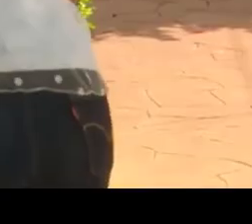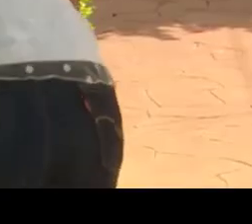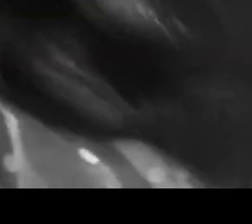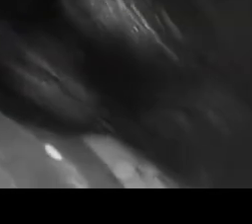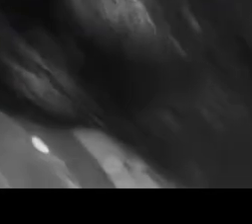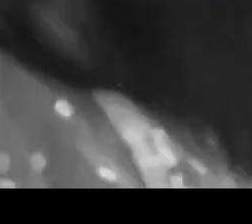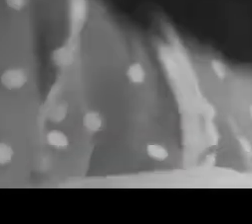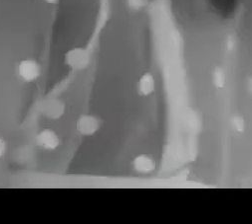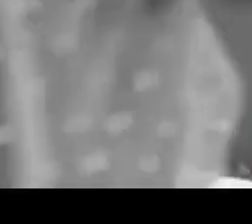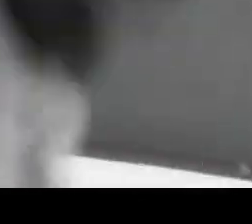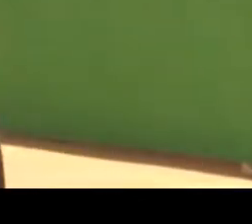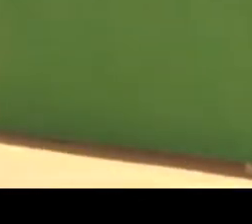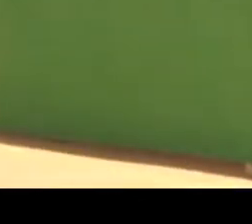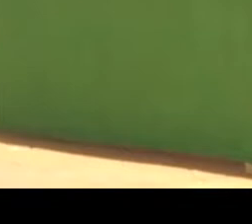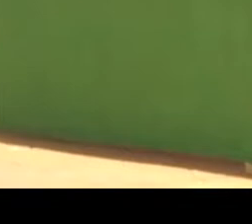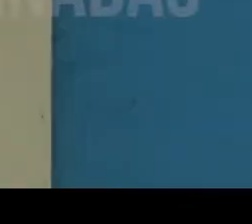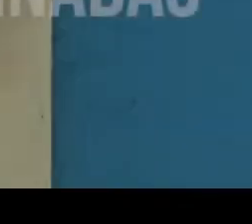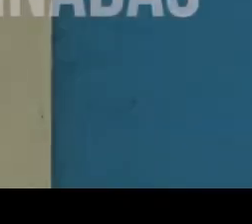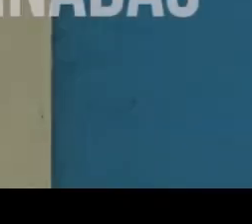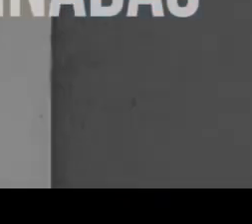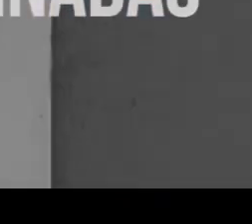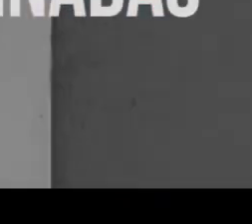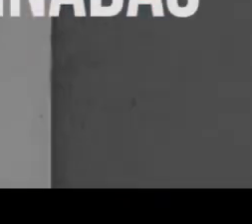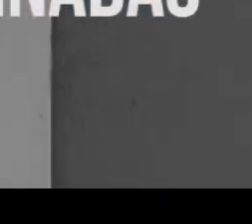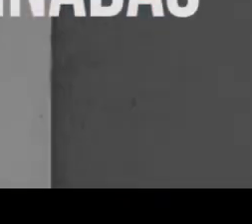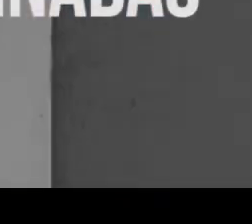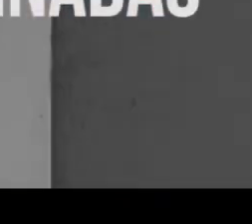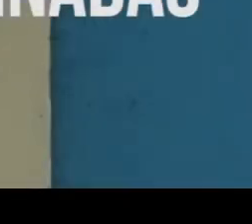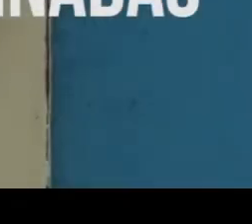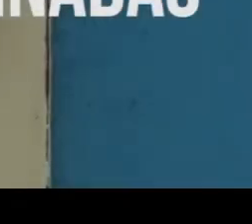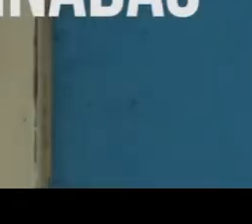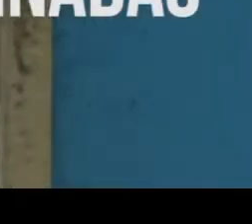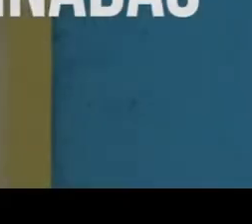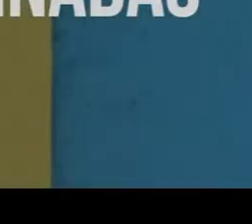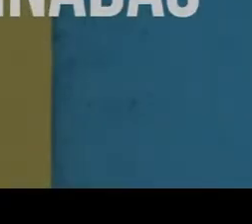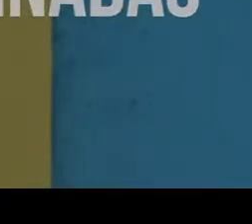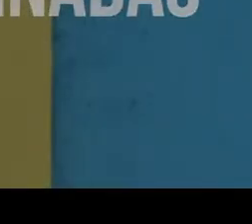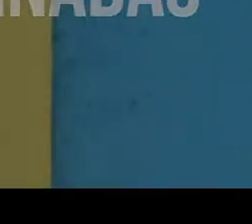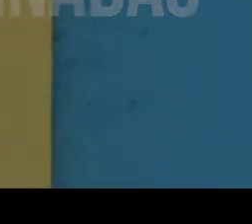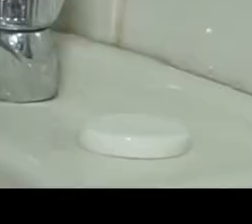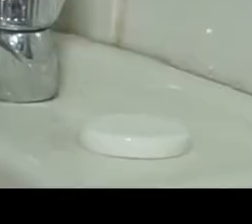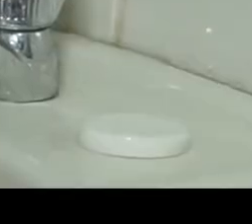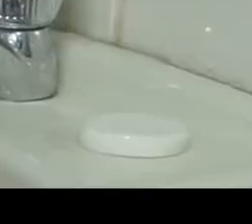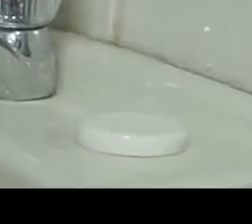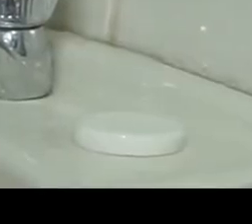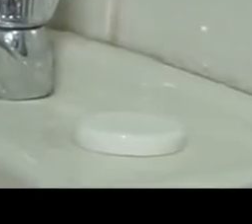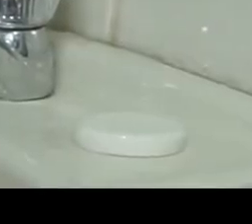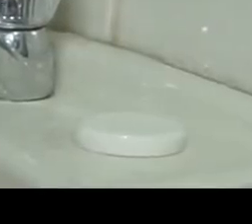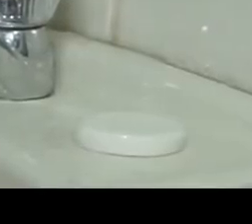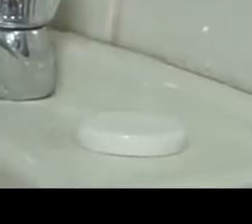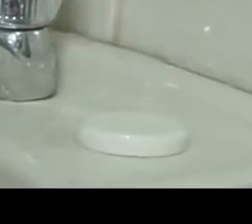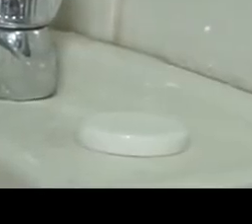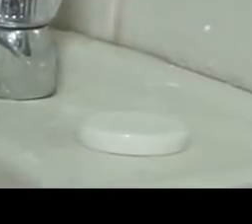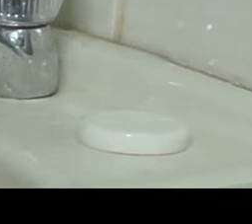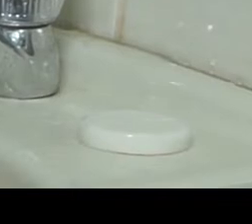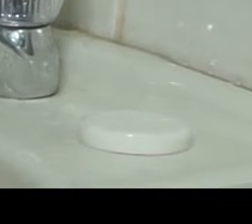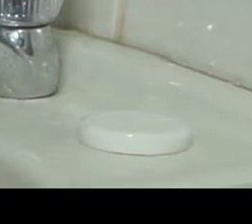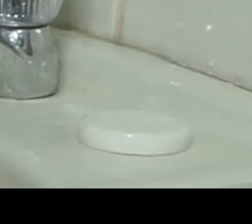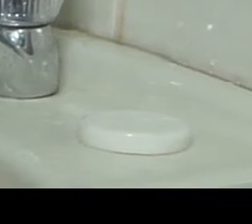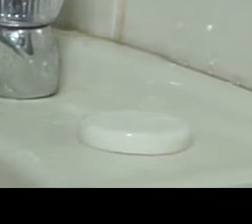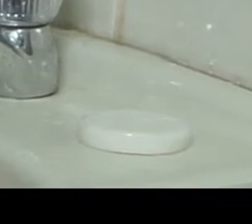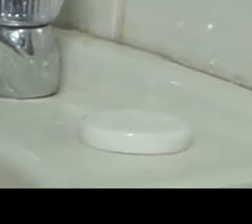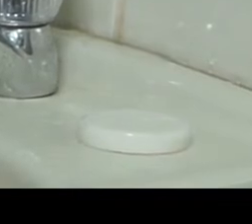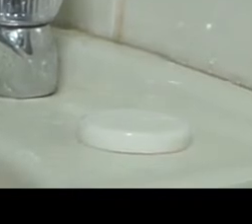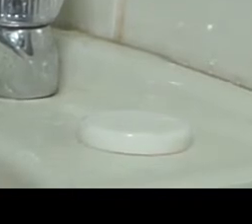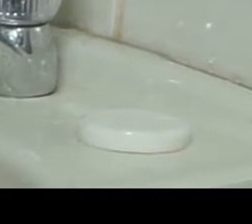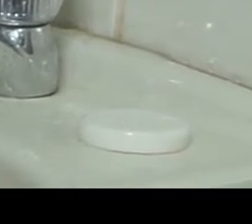se propagan de persona a persona y al entrar en contacto con objetos contaminados. Lavemos nuestras manos frecuentemente con agua